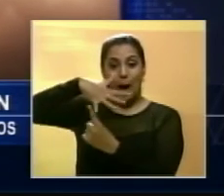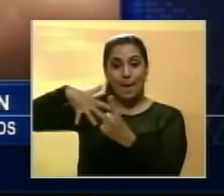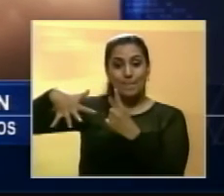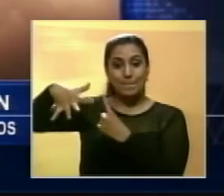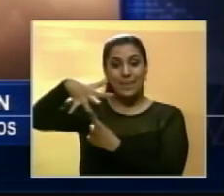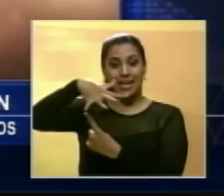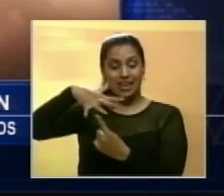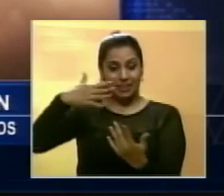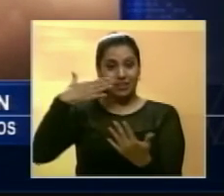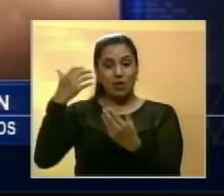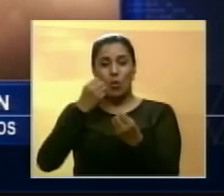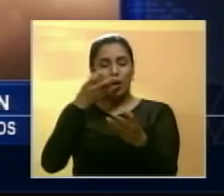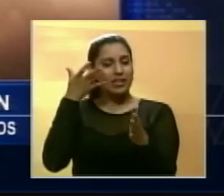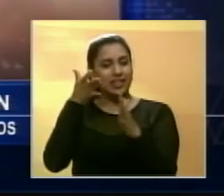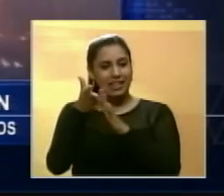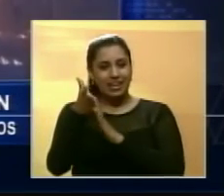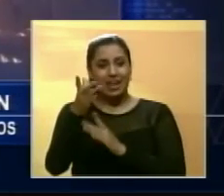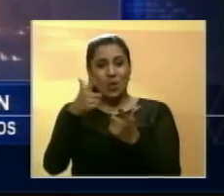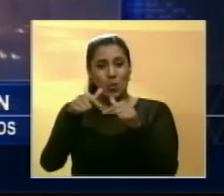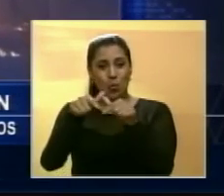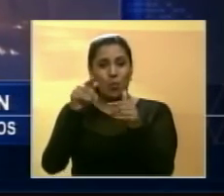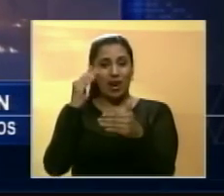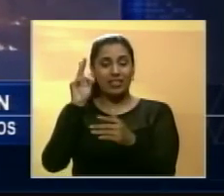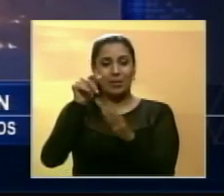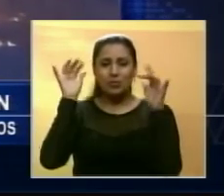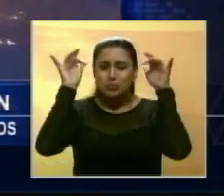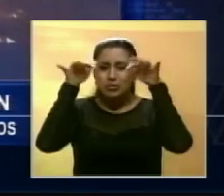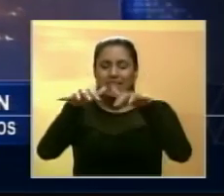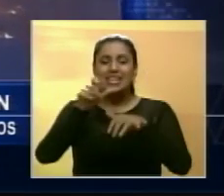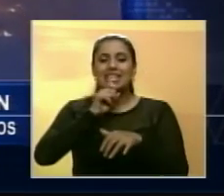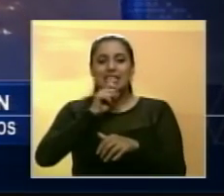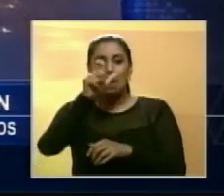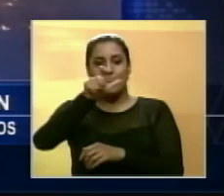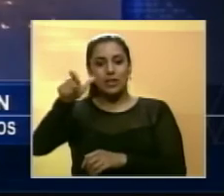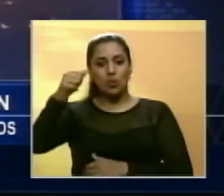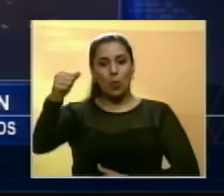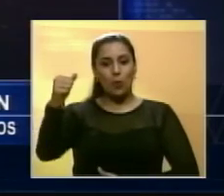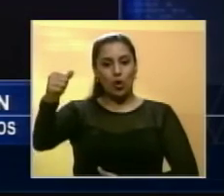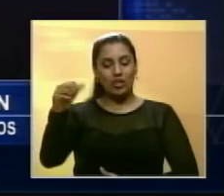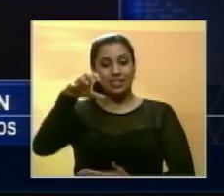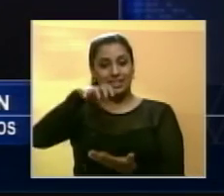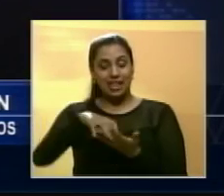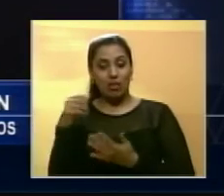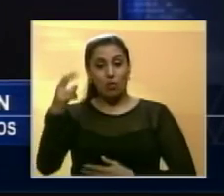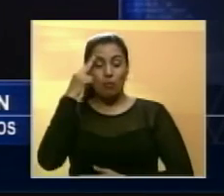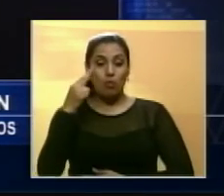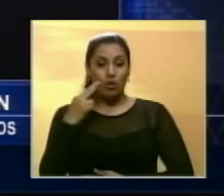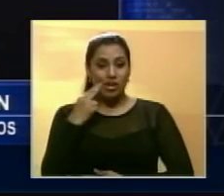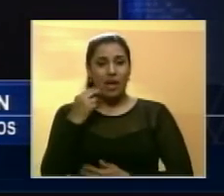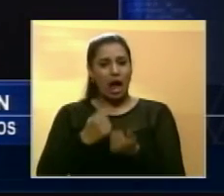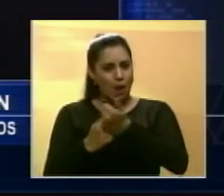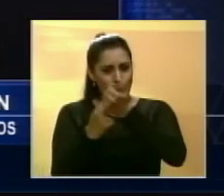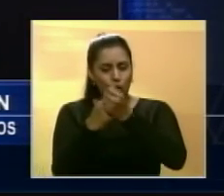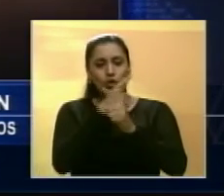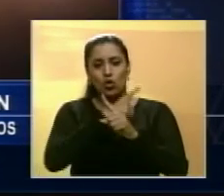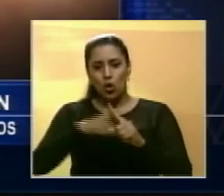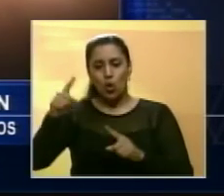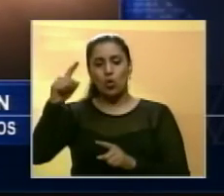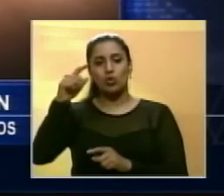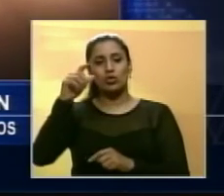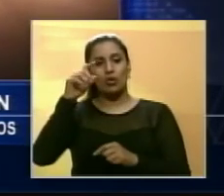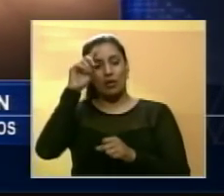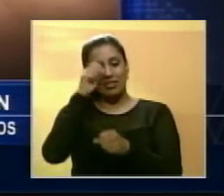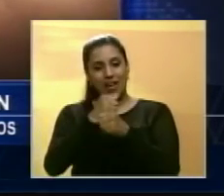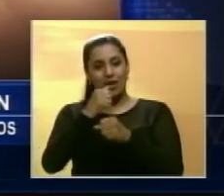entidad, Alexander Guevara, indicó que al lugar también acudieron funcionarios de la policía del estado Bolívar. Por su parte, funcionarios del